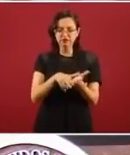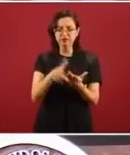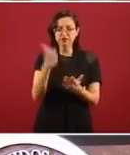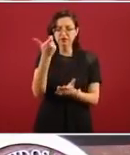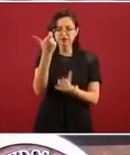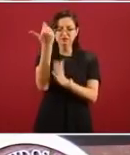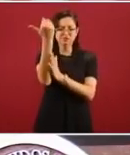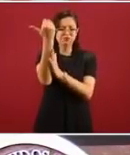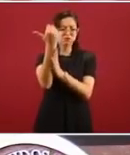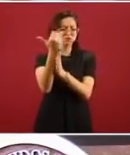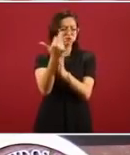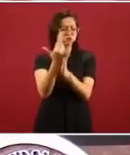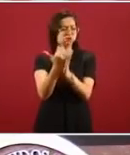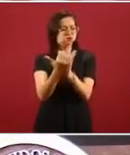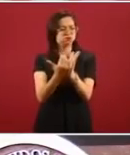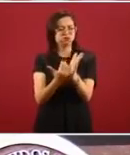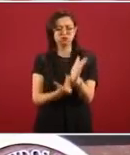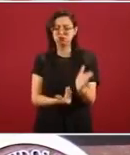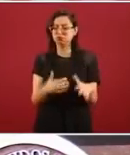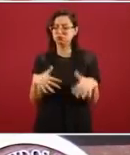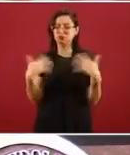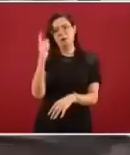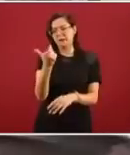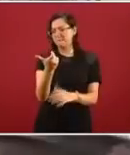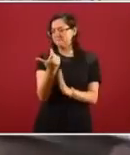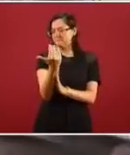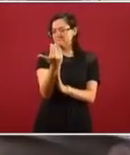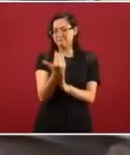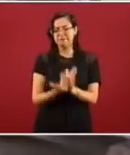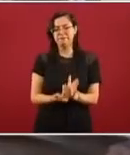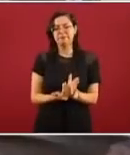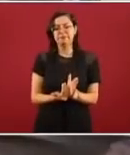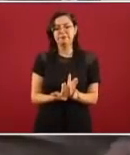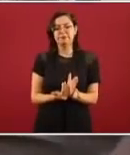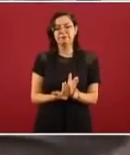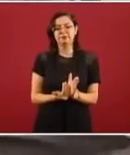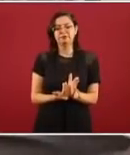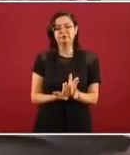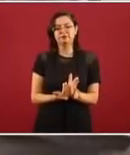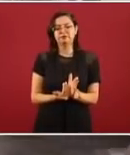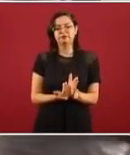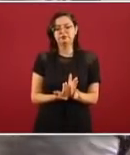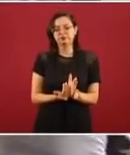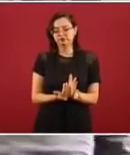nunca se había visto en los últimos tiempos. Creo que